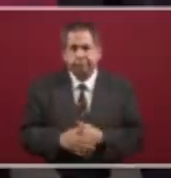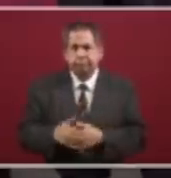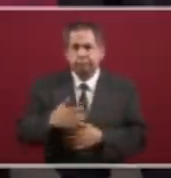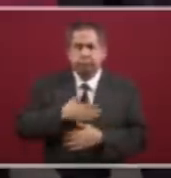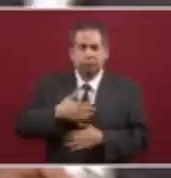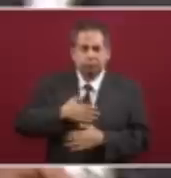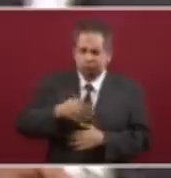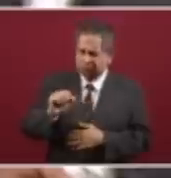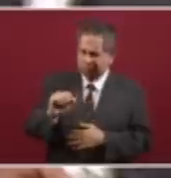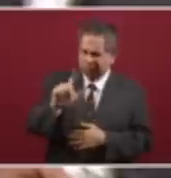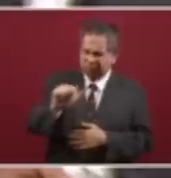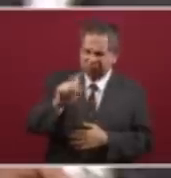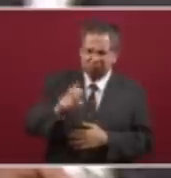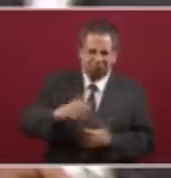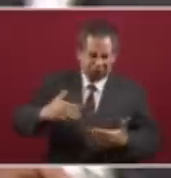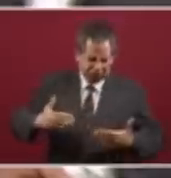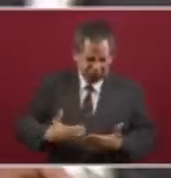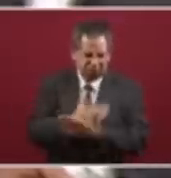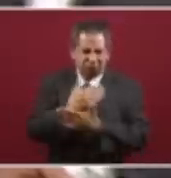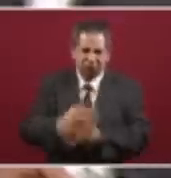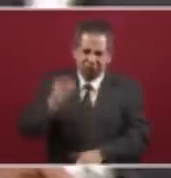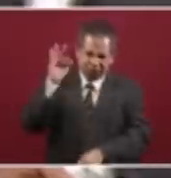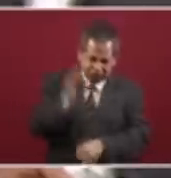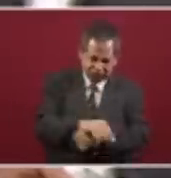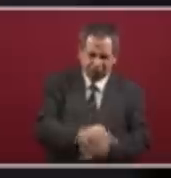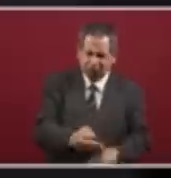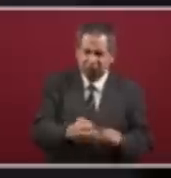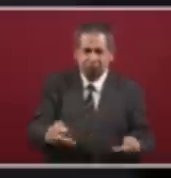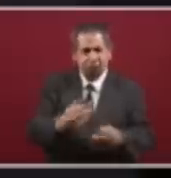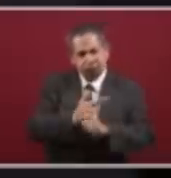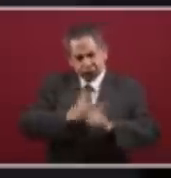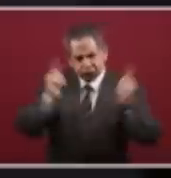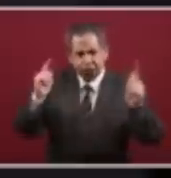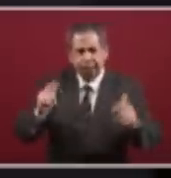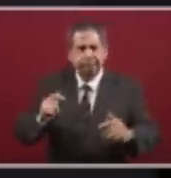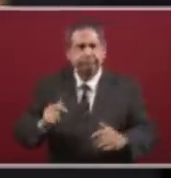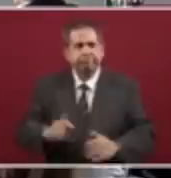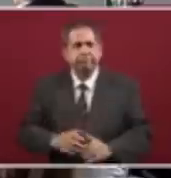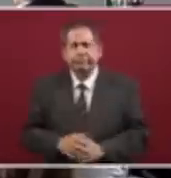salazar y por tierra y libertad gracias